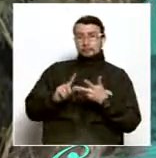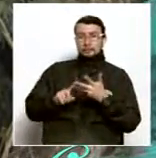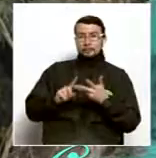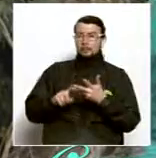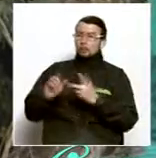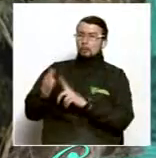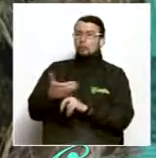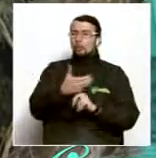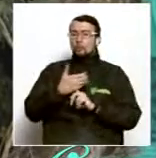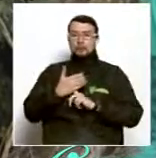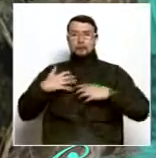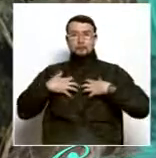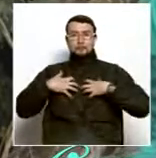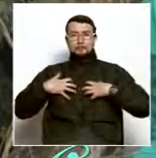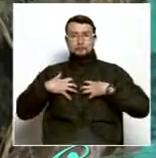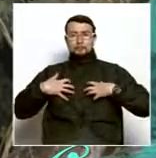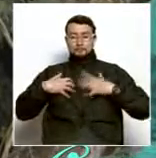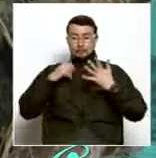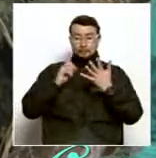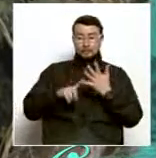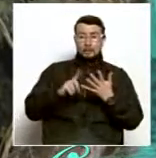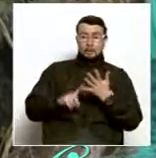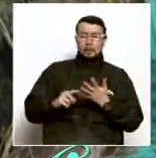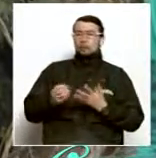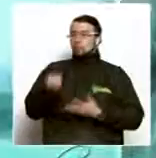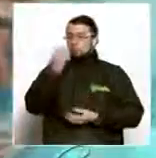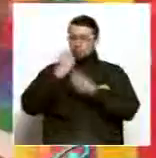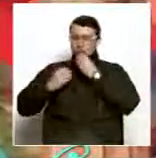protección a los animales, consumo consciente.